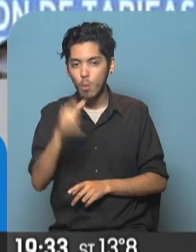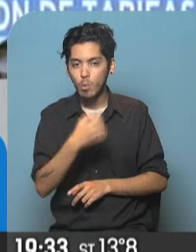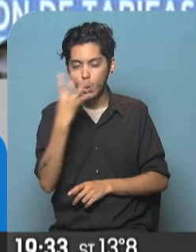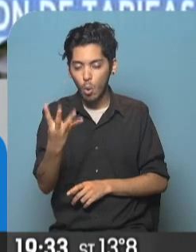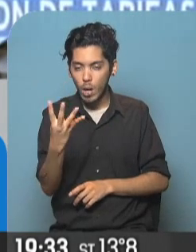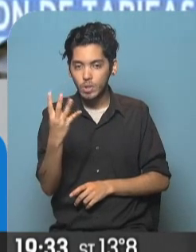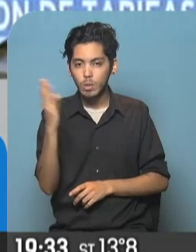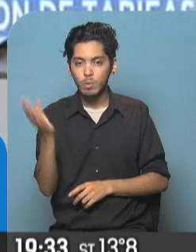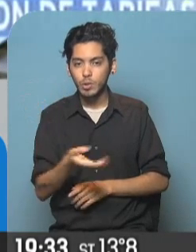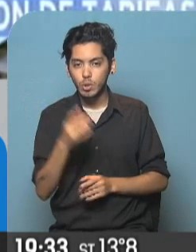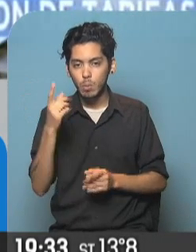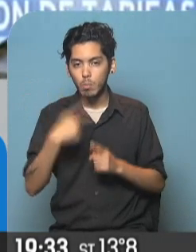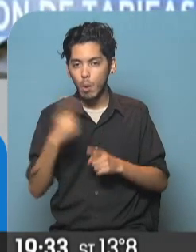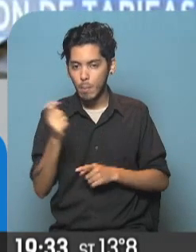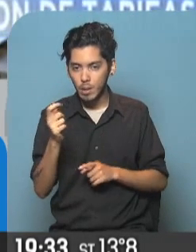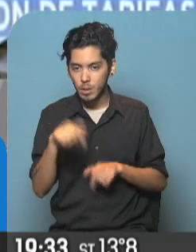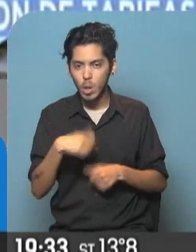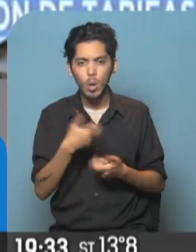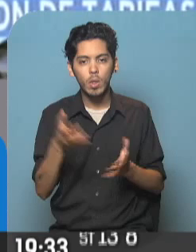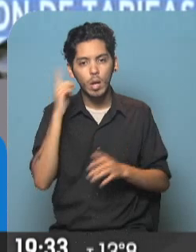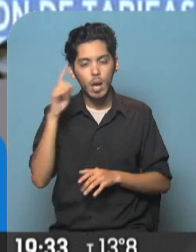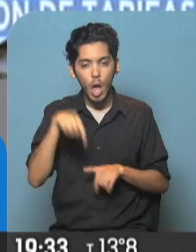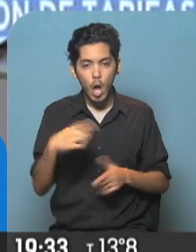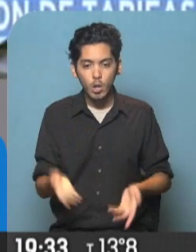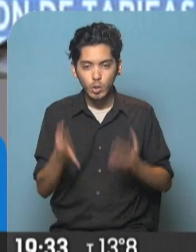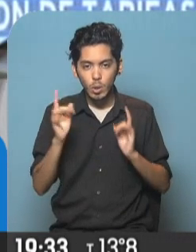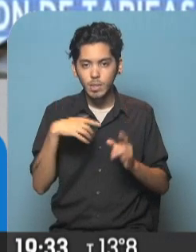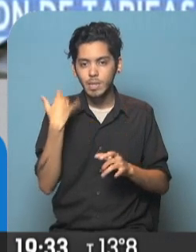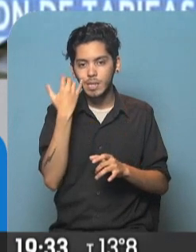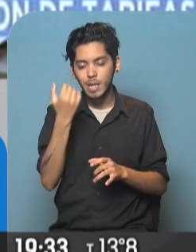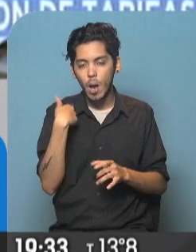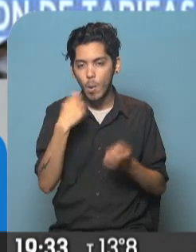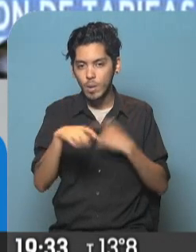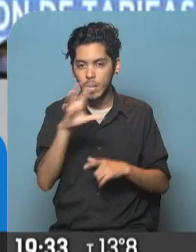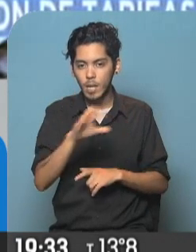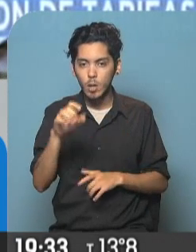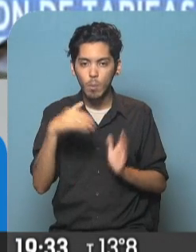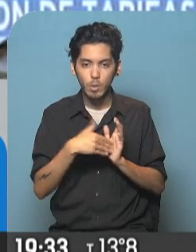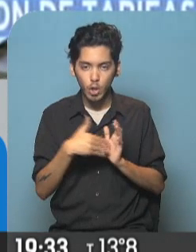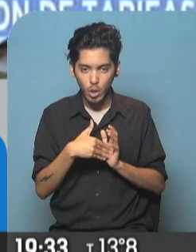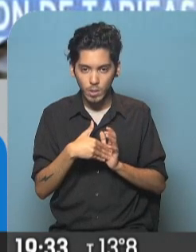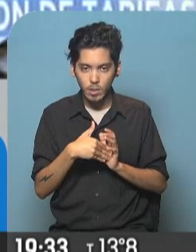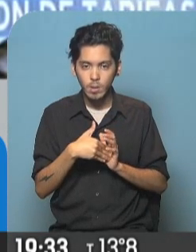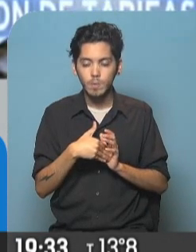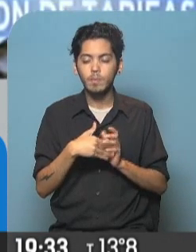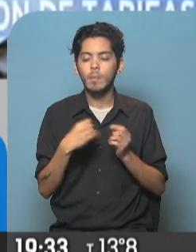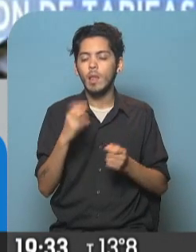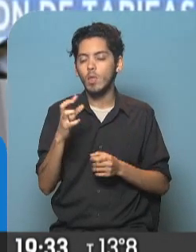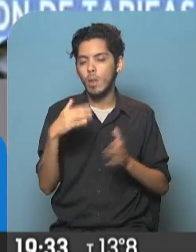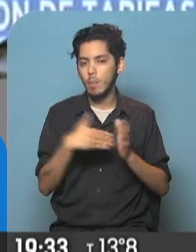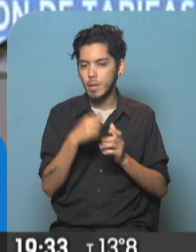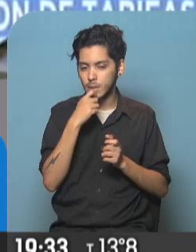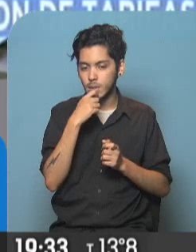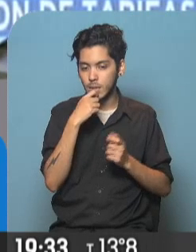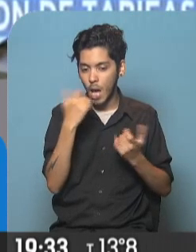dólar está cuando podría subir teniendo en cuenta que hoy no subió pero hubo ventas por casi 500 millones exactamente el dólar va a depender mucho de si el gobierno genera